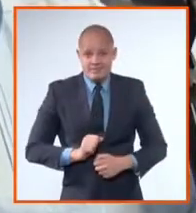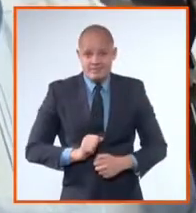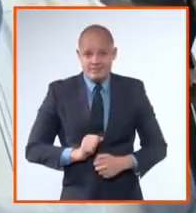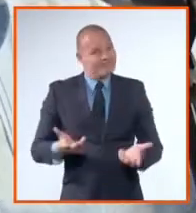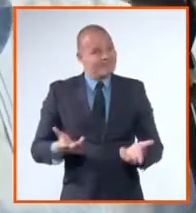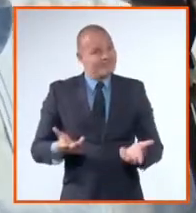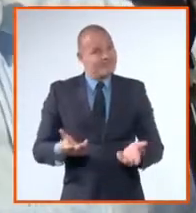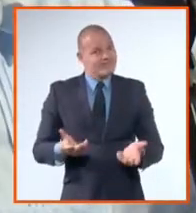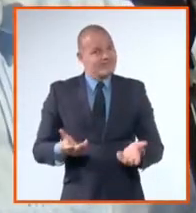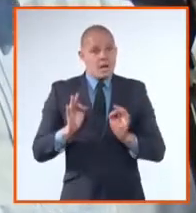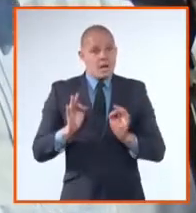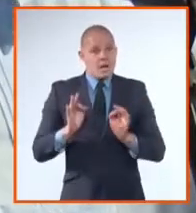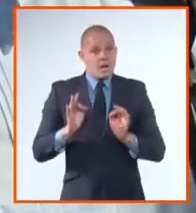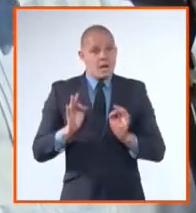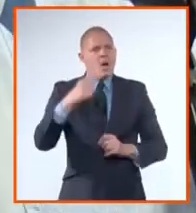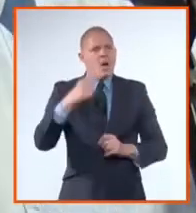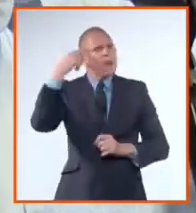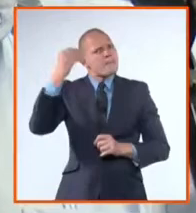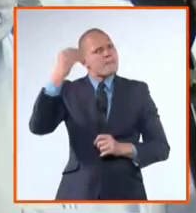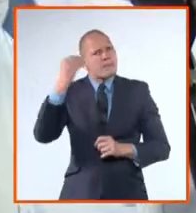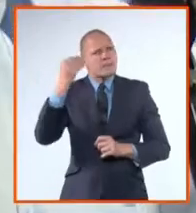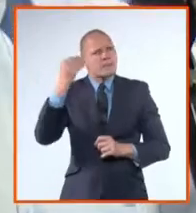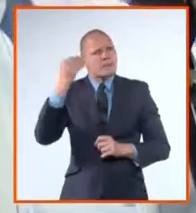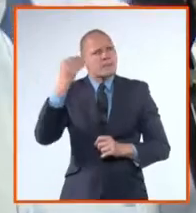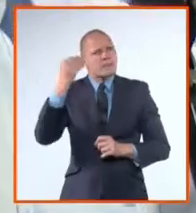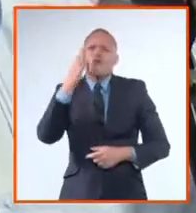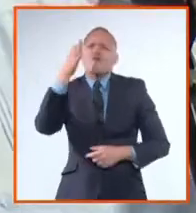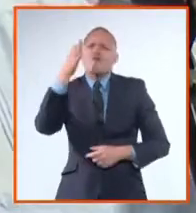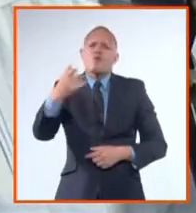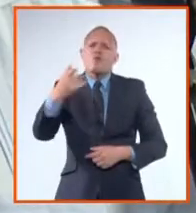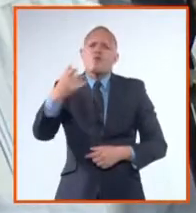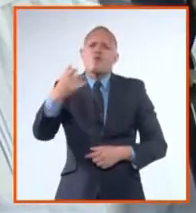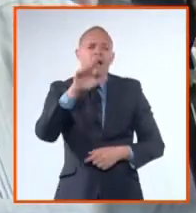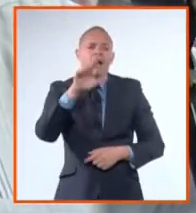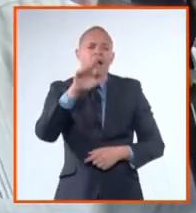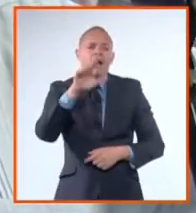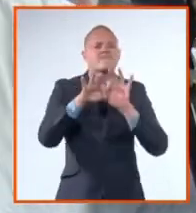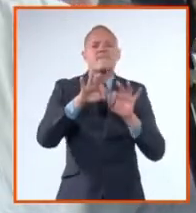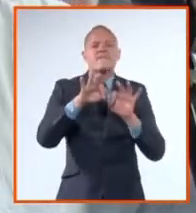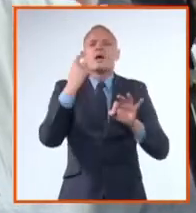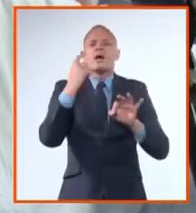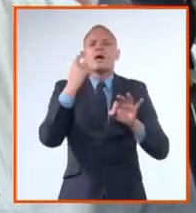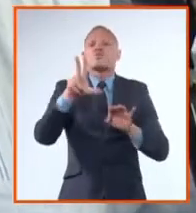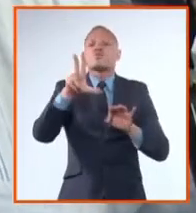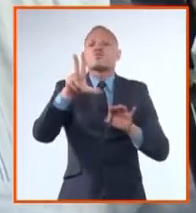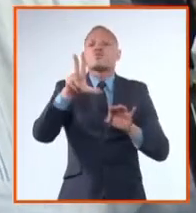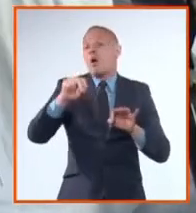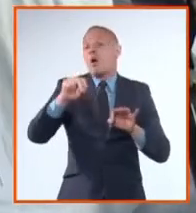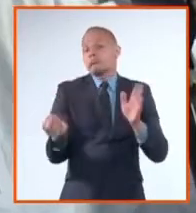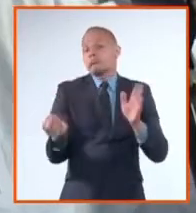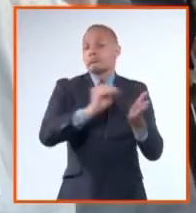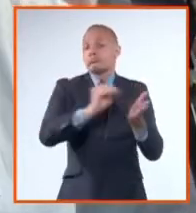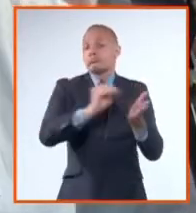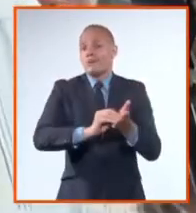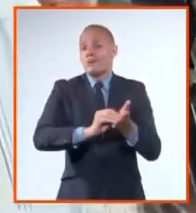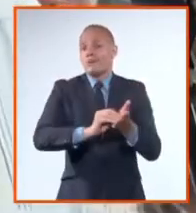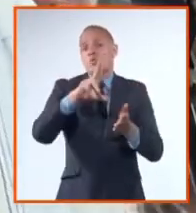de pensar en las próximas elecciones de académicos tengamos un criterio más